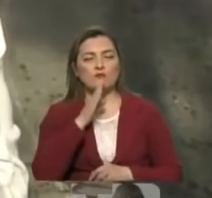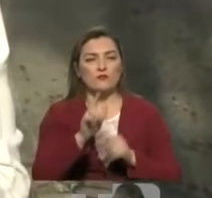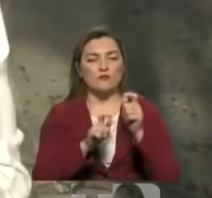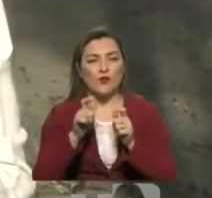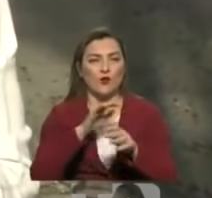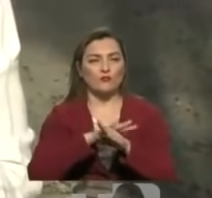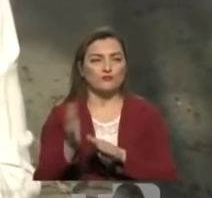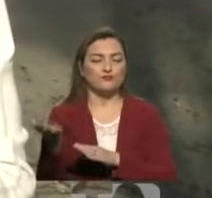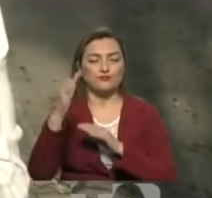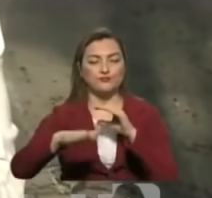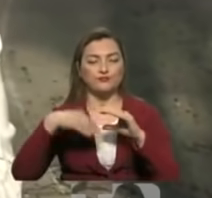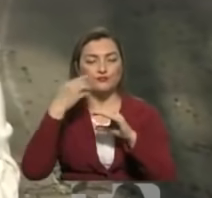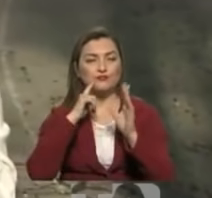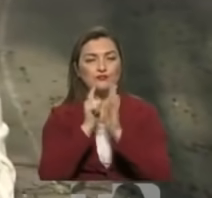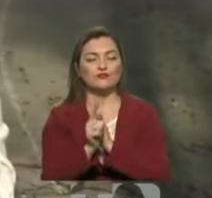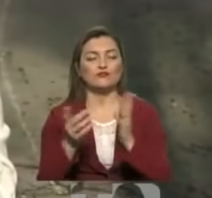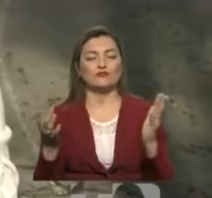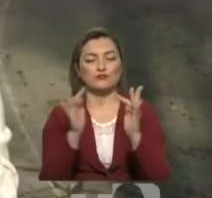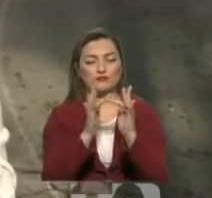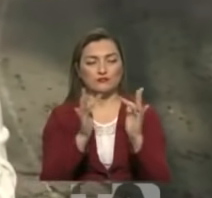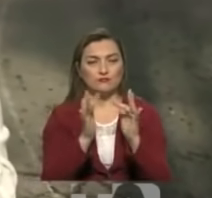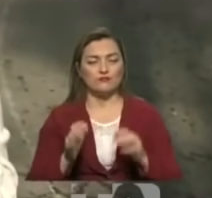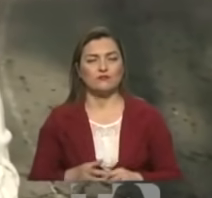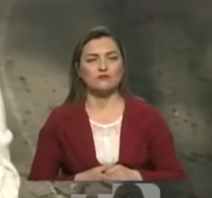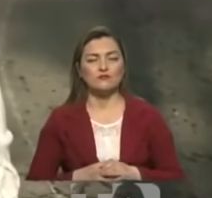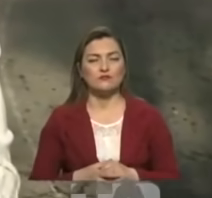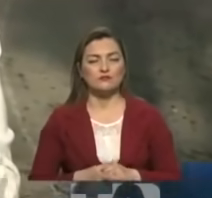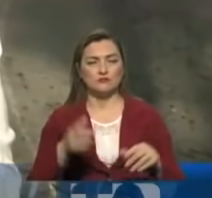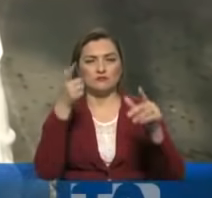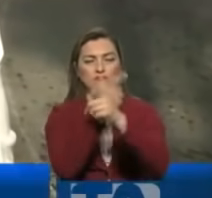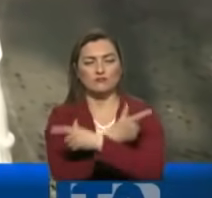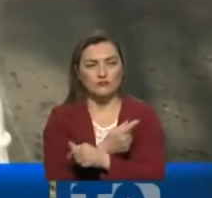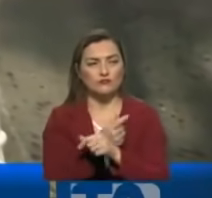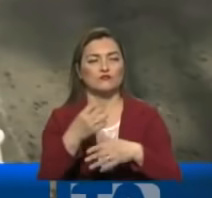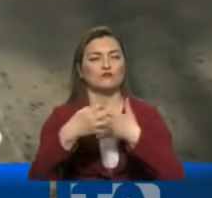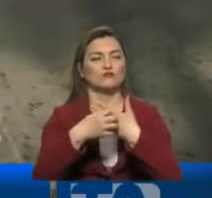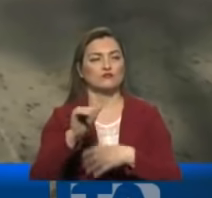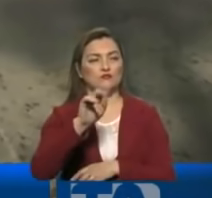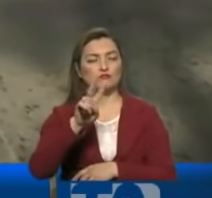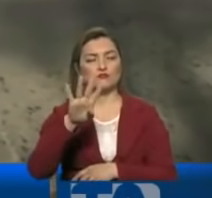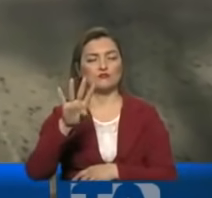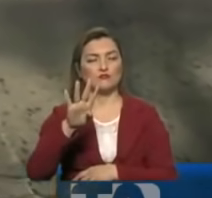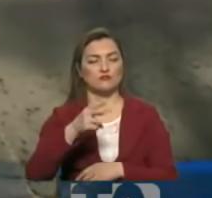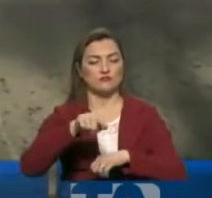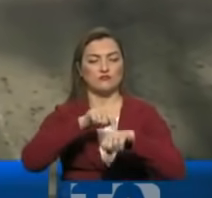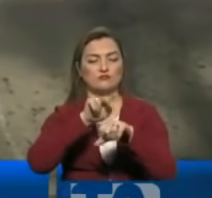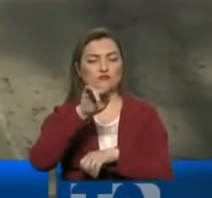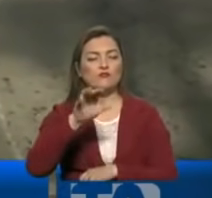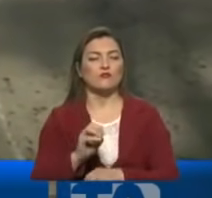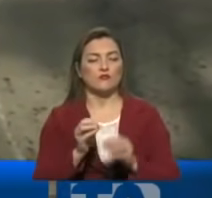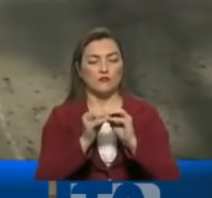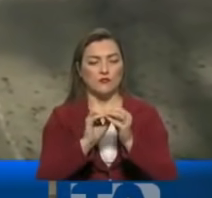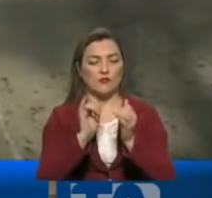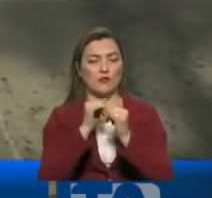nuestros televidentes a enviarnos sus denuncias a nuestras líneas de contacto, nuestro Twitter e Instagram, @24horasuyo. Nuestro número de WhatsApp solo